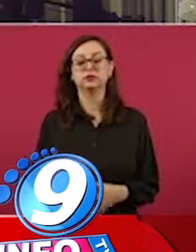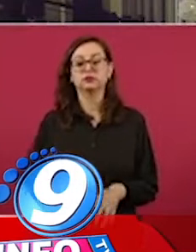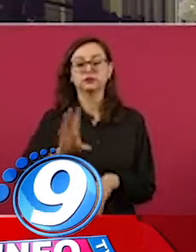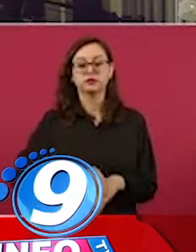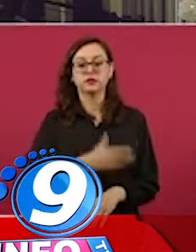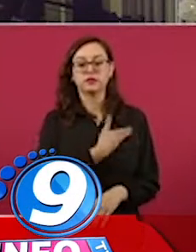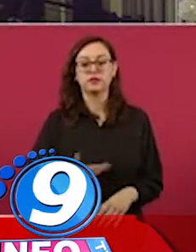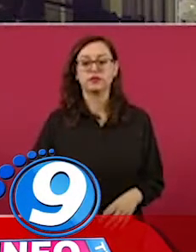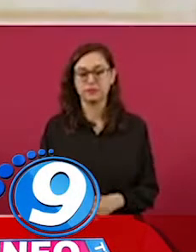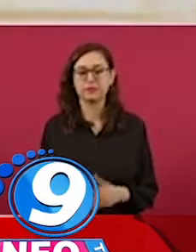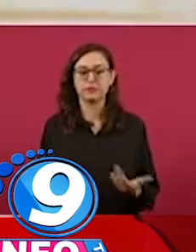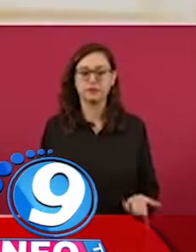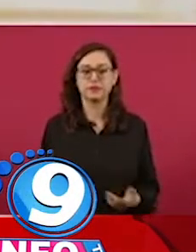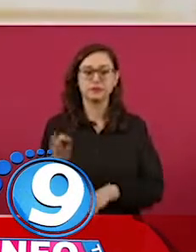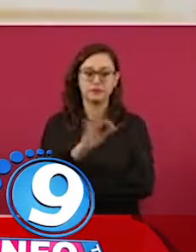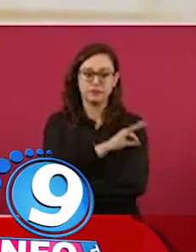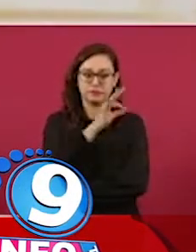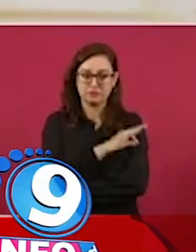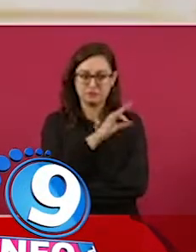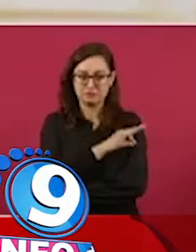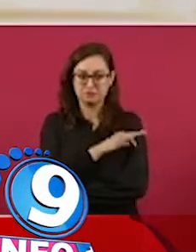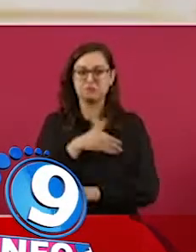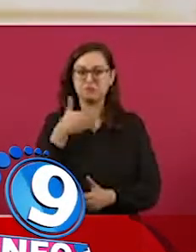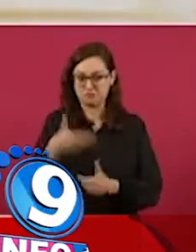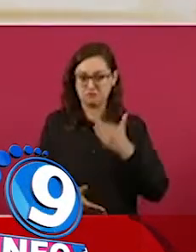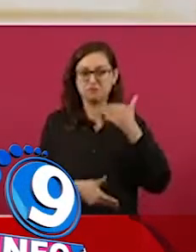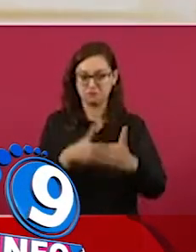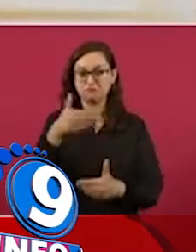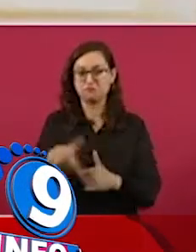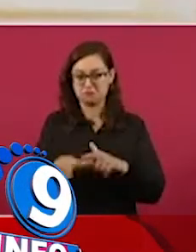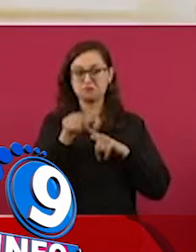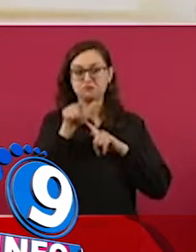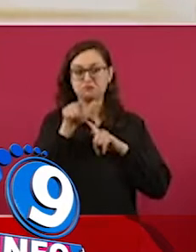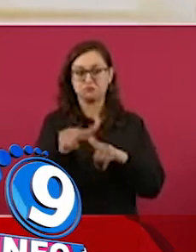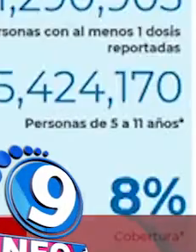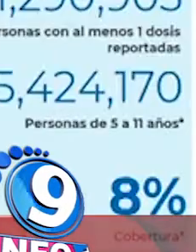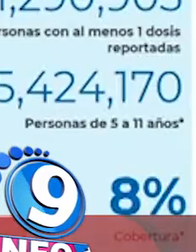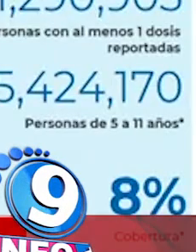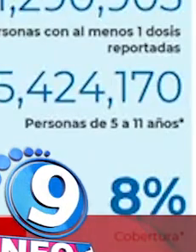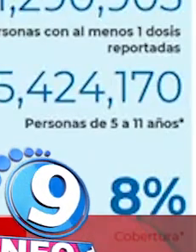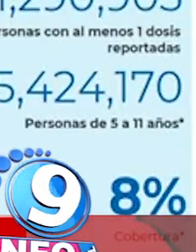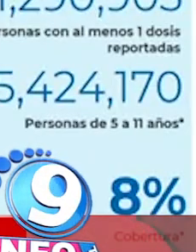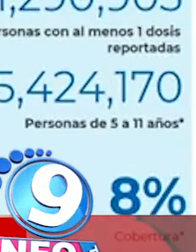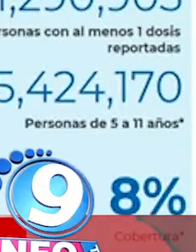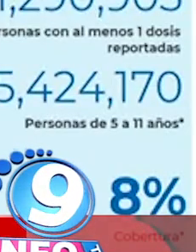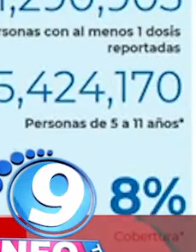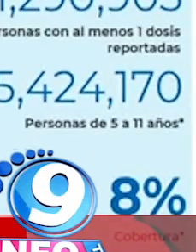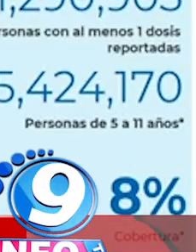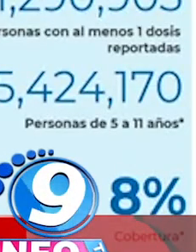el registro de vacunación universal contra kobe 19 para niñas y niños de 5 a 11 años y para adolescentes